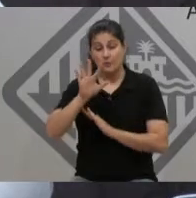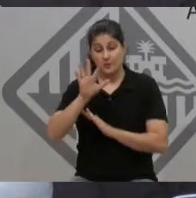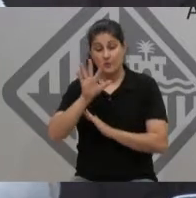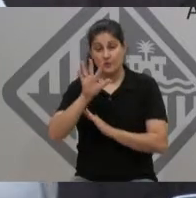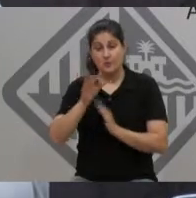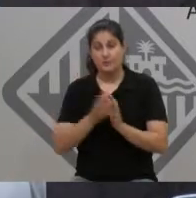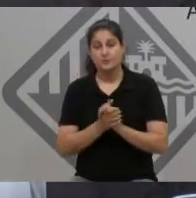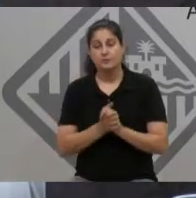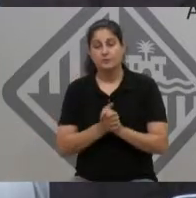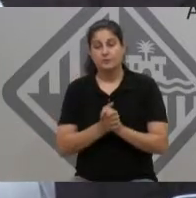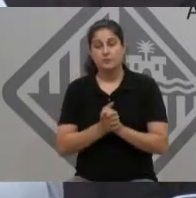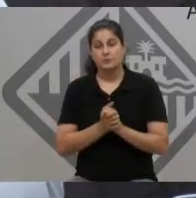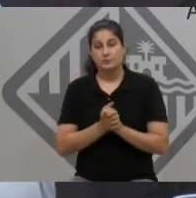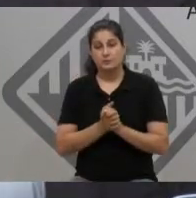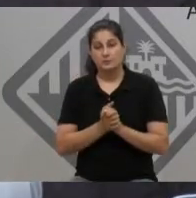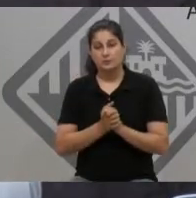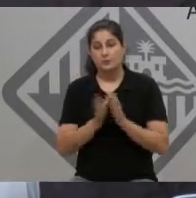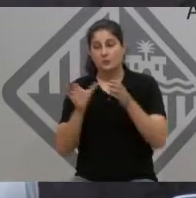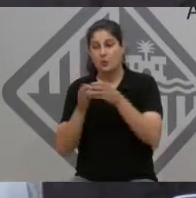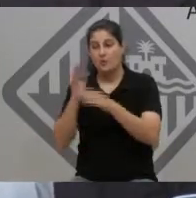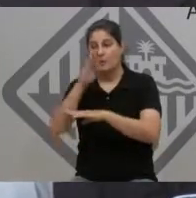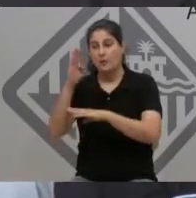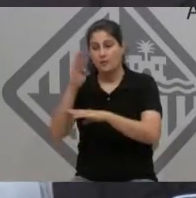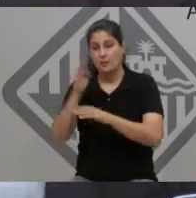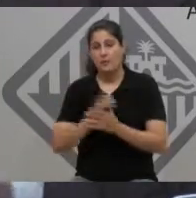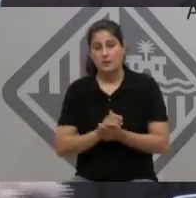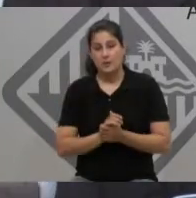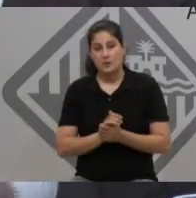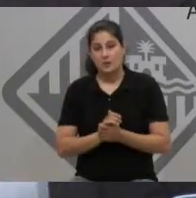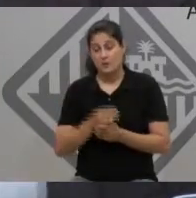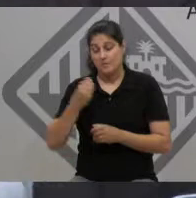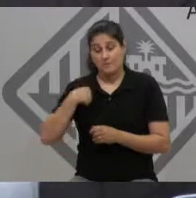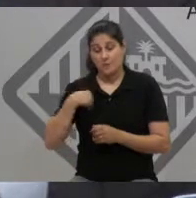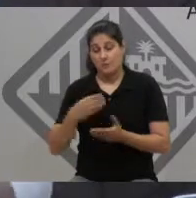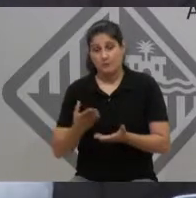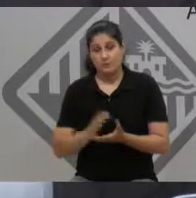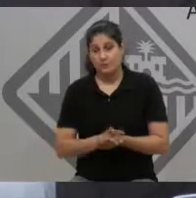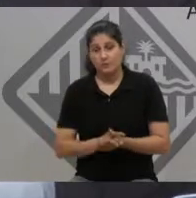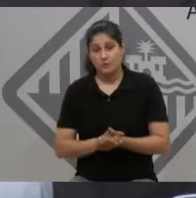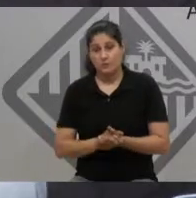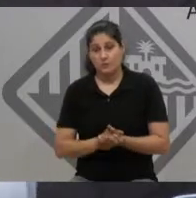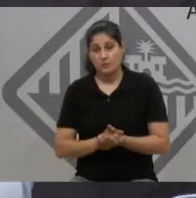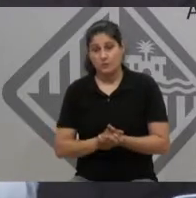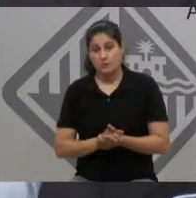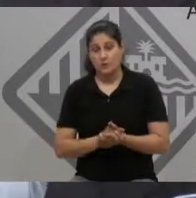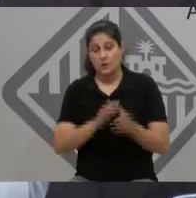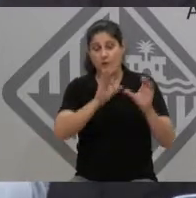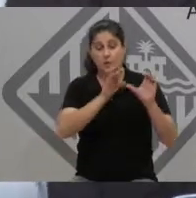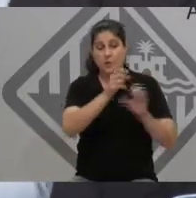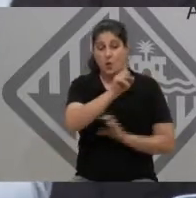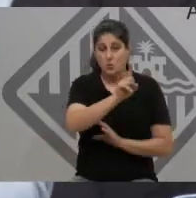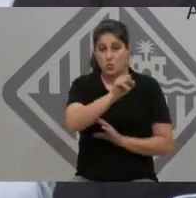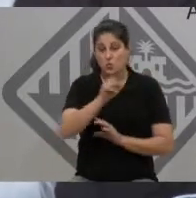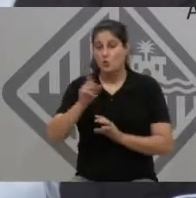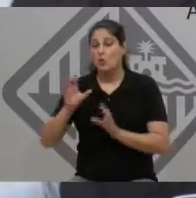5 del Partido Popular, y lo mismo les digo, o sea, en estas dos, en el 1 de Ciudadanos y en el